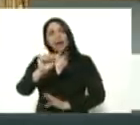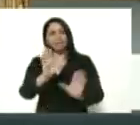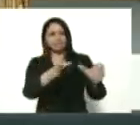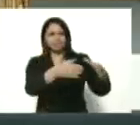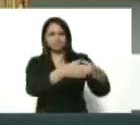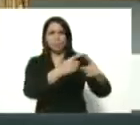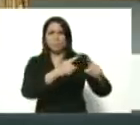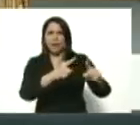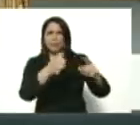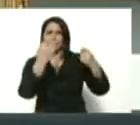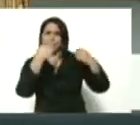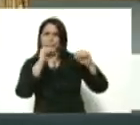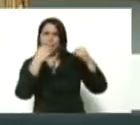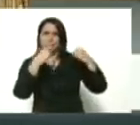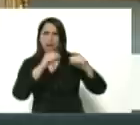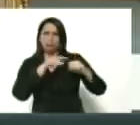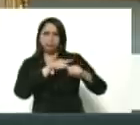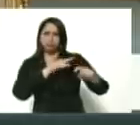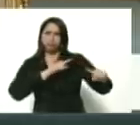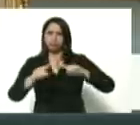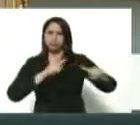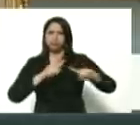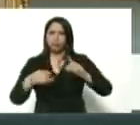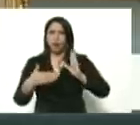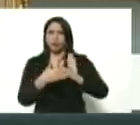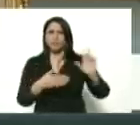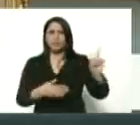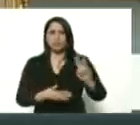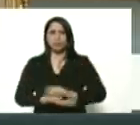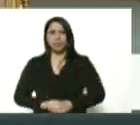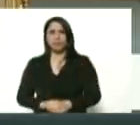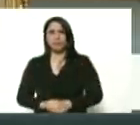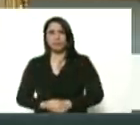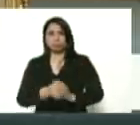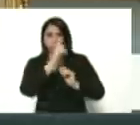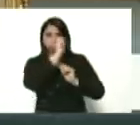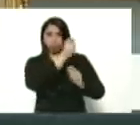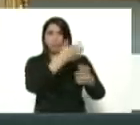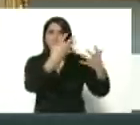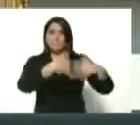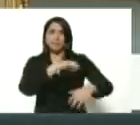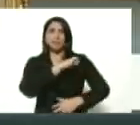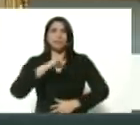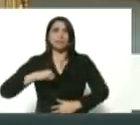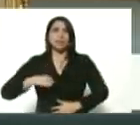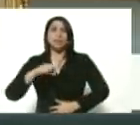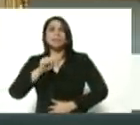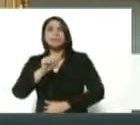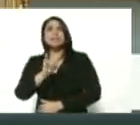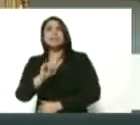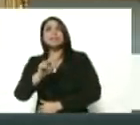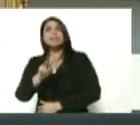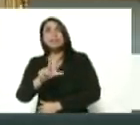la preparación de esta acción y delegó en una empresa privada, Silvercop,